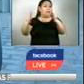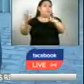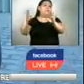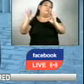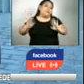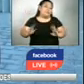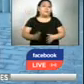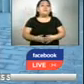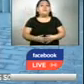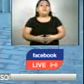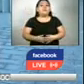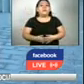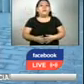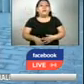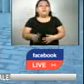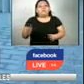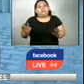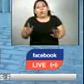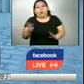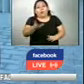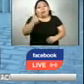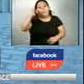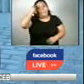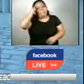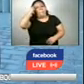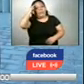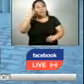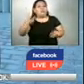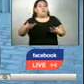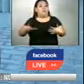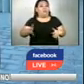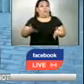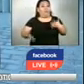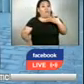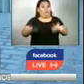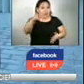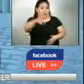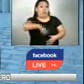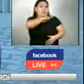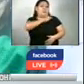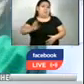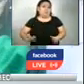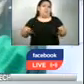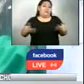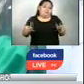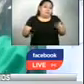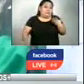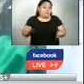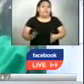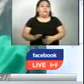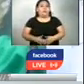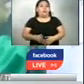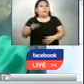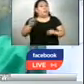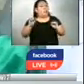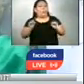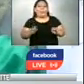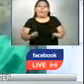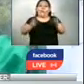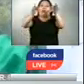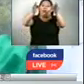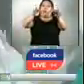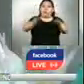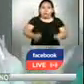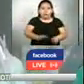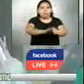Y sin ser alarmista, muy probablemente puede estar ya circulando en nuestro país. Hasta el momento no se puede oficializar